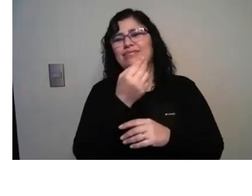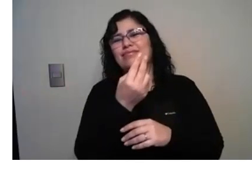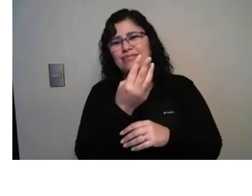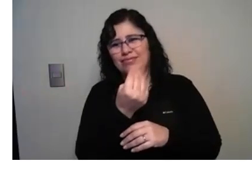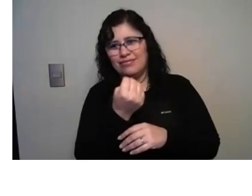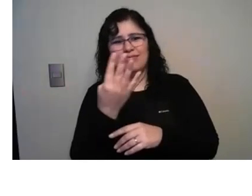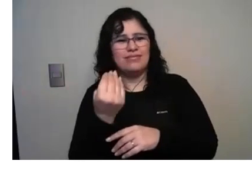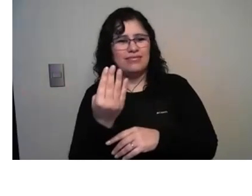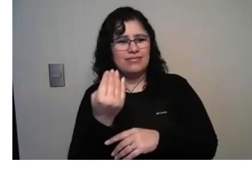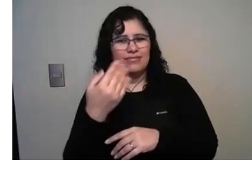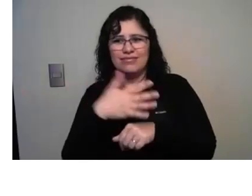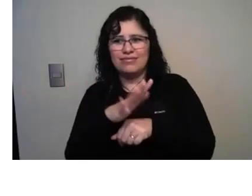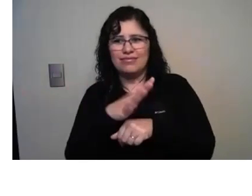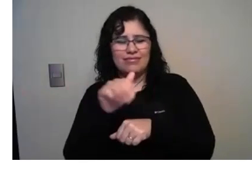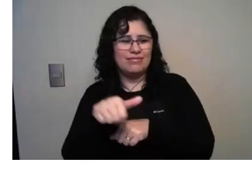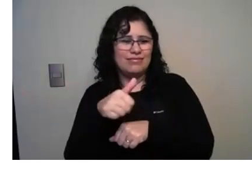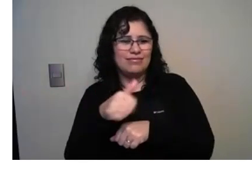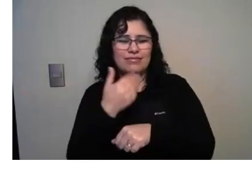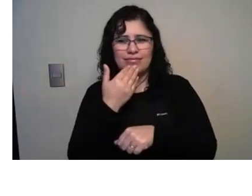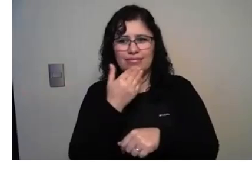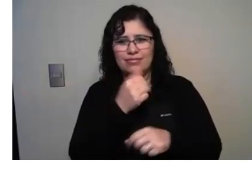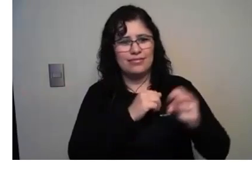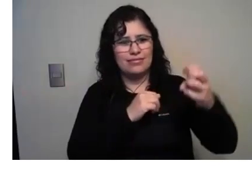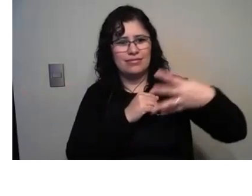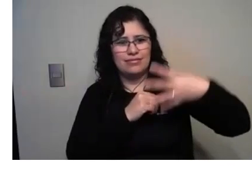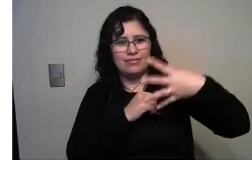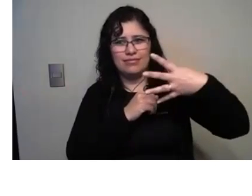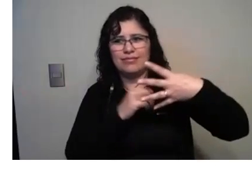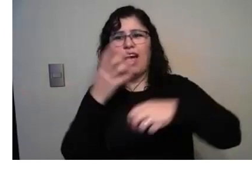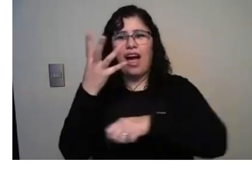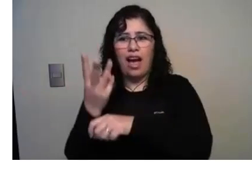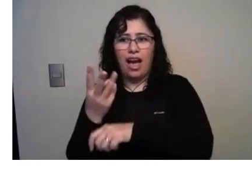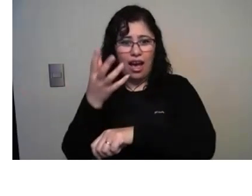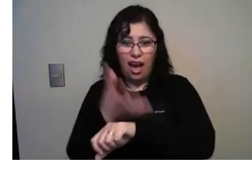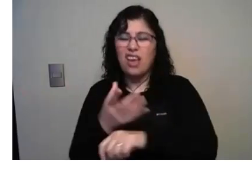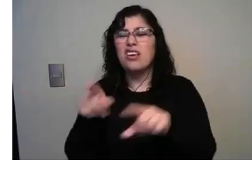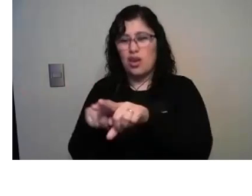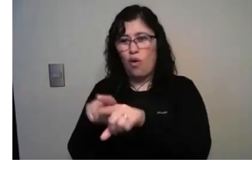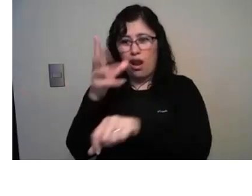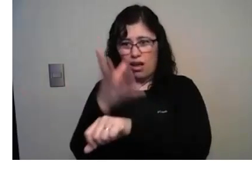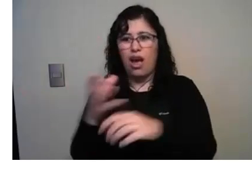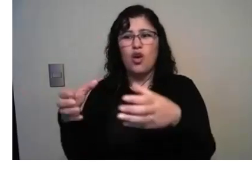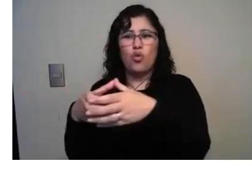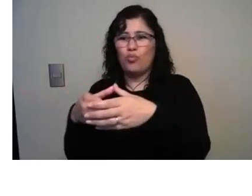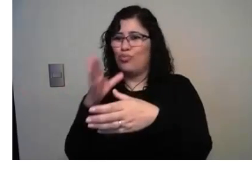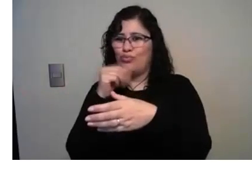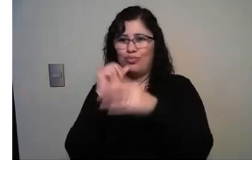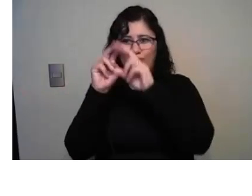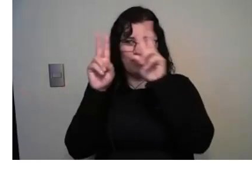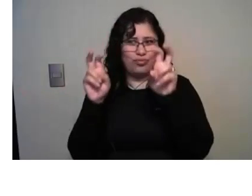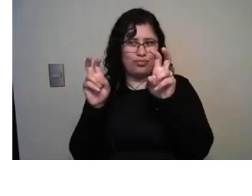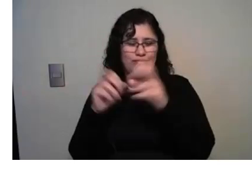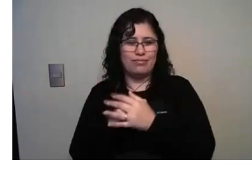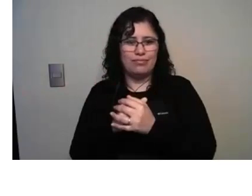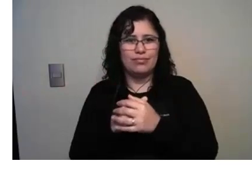3 grupos que estaban sin temario. Así es que desde desde este